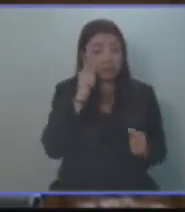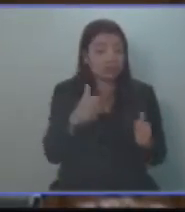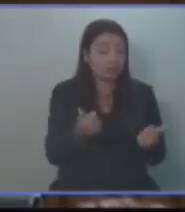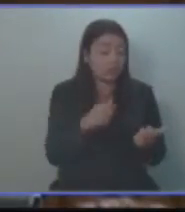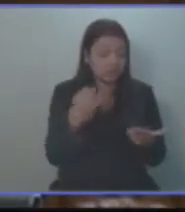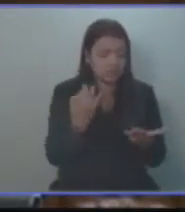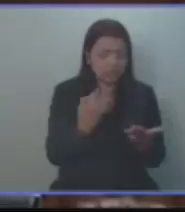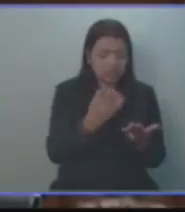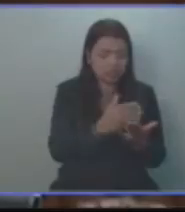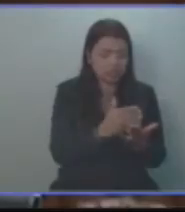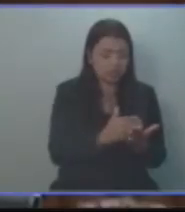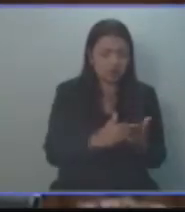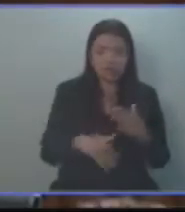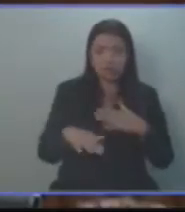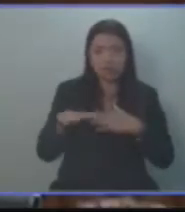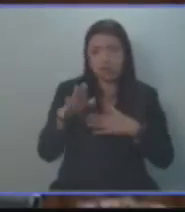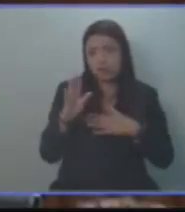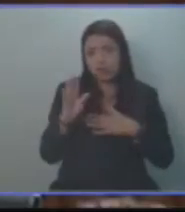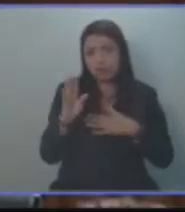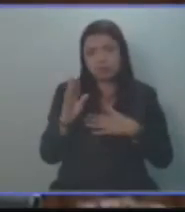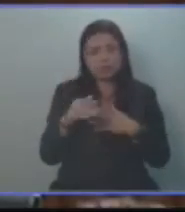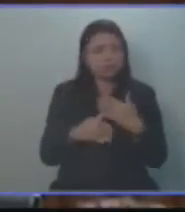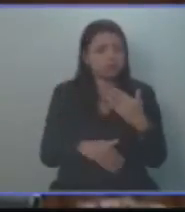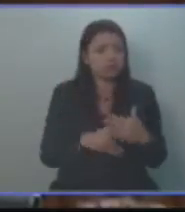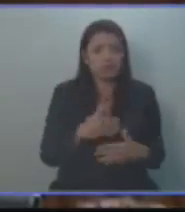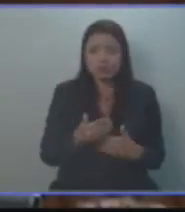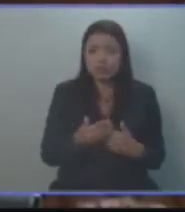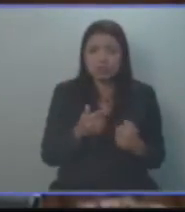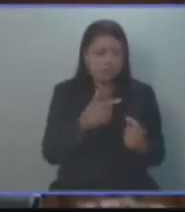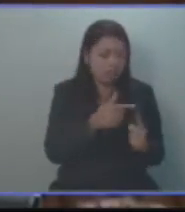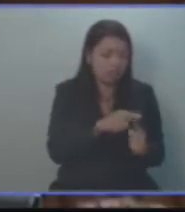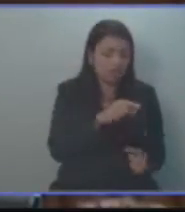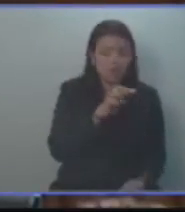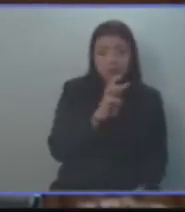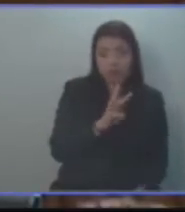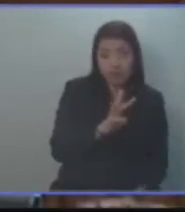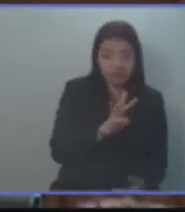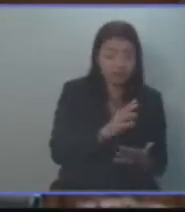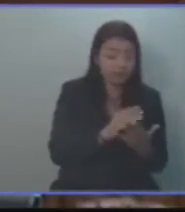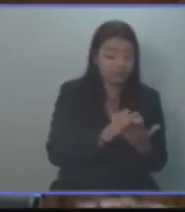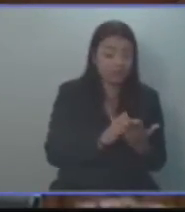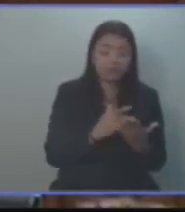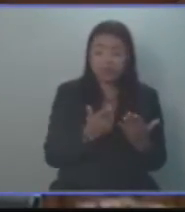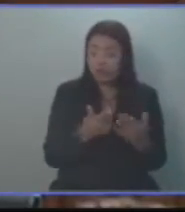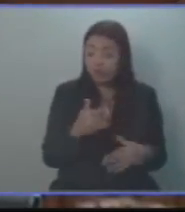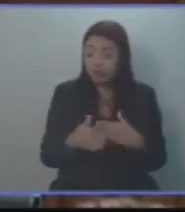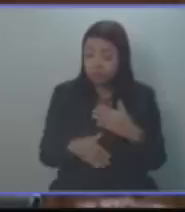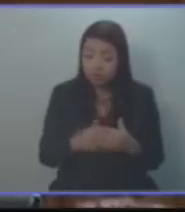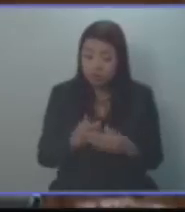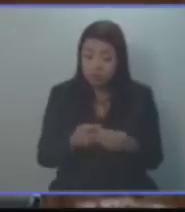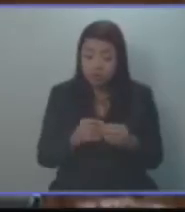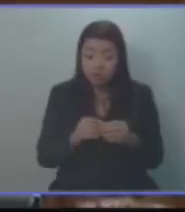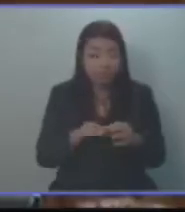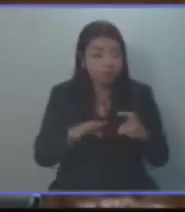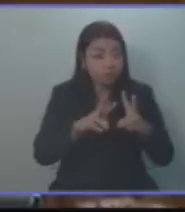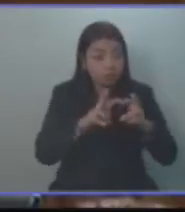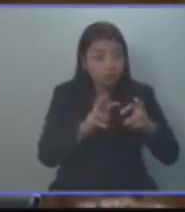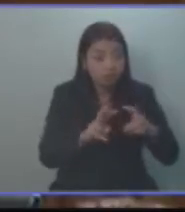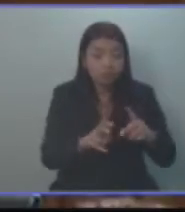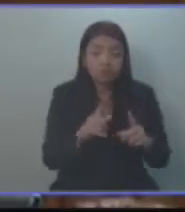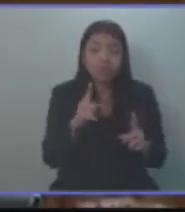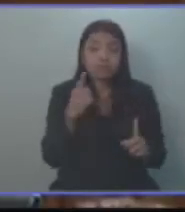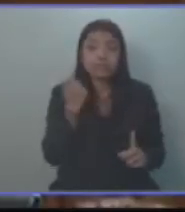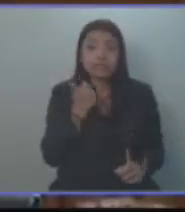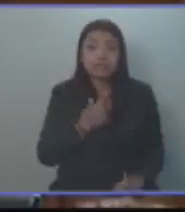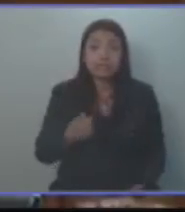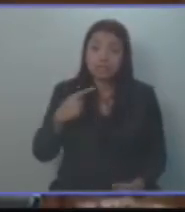y cumplir las indicaciones consensuadas. W, realizar procedimientos invasivos o quirúrgicos bajo supervisión